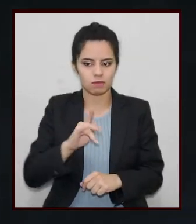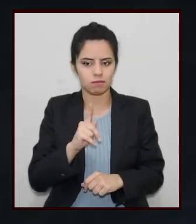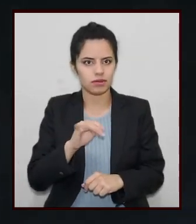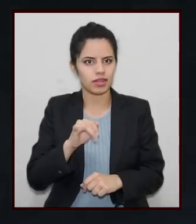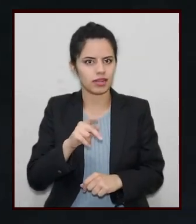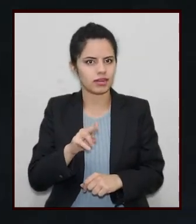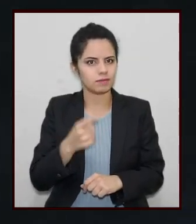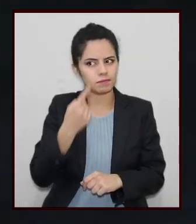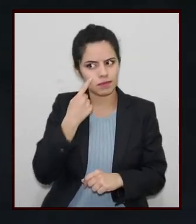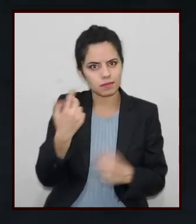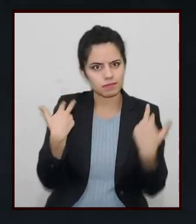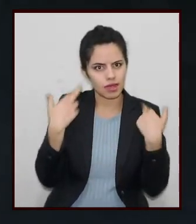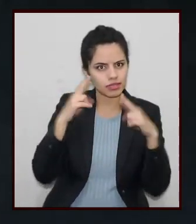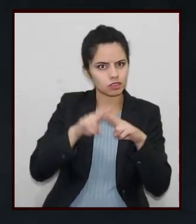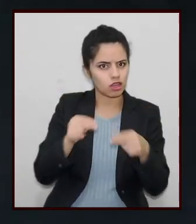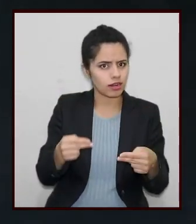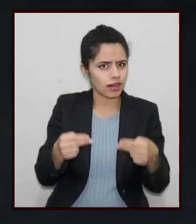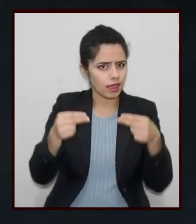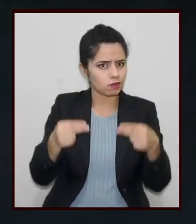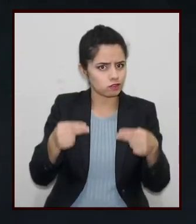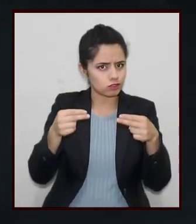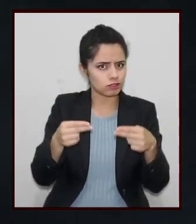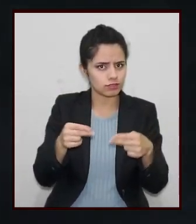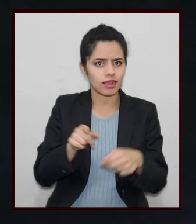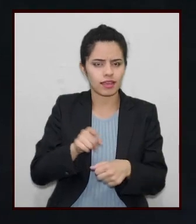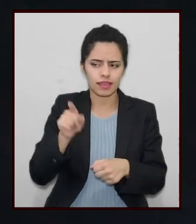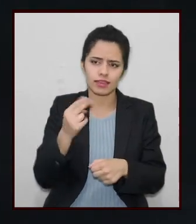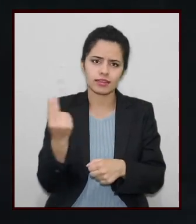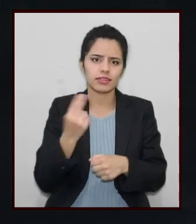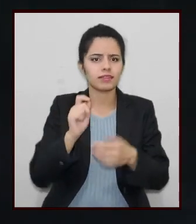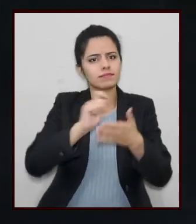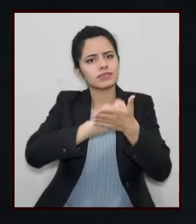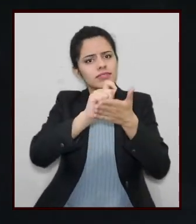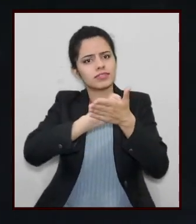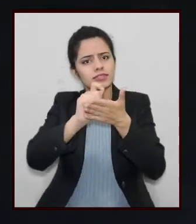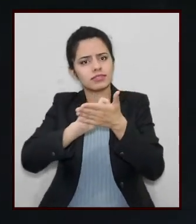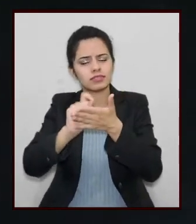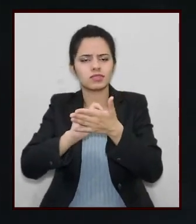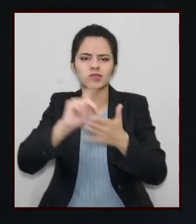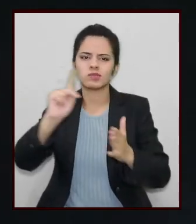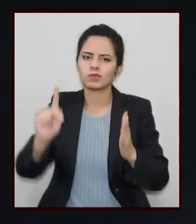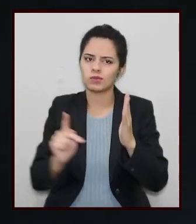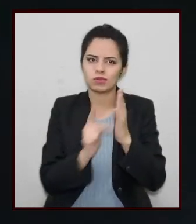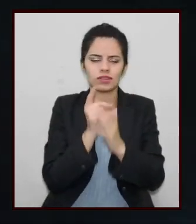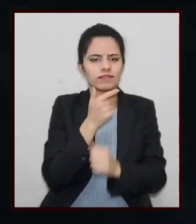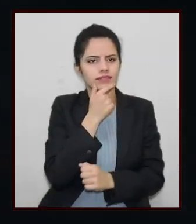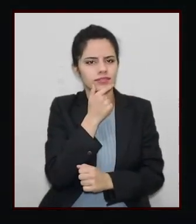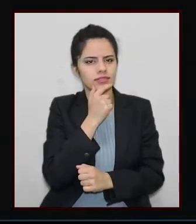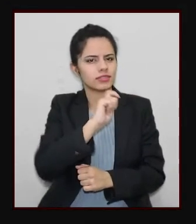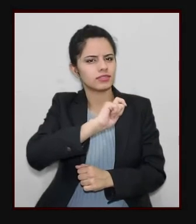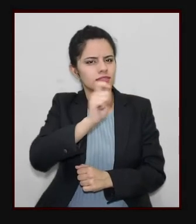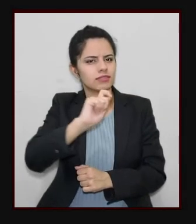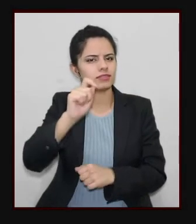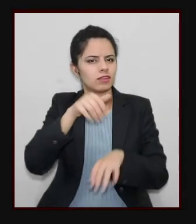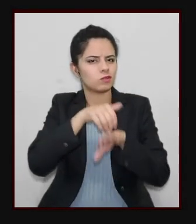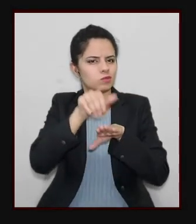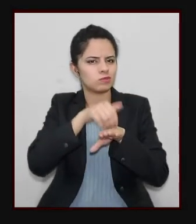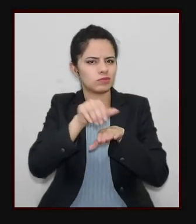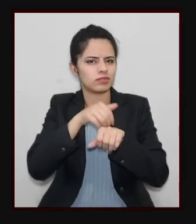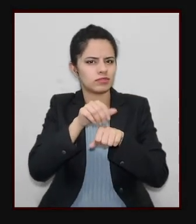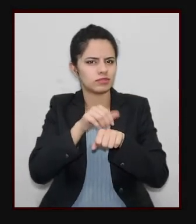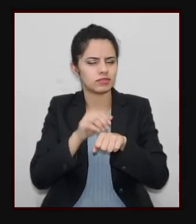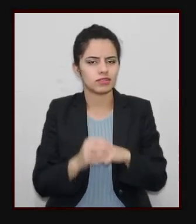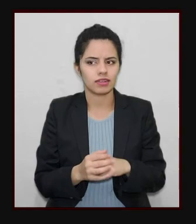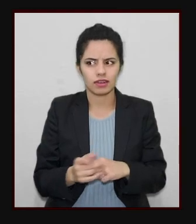observó cómo su profesor de la Escuela de Negocios de Harvard tenía que estar borrando y recalculando una gran cantidad de datos en la